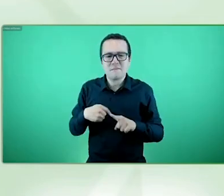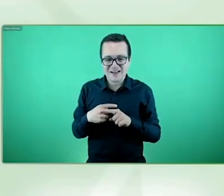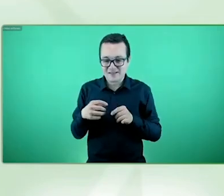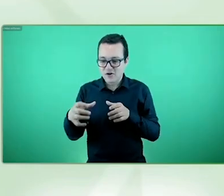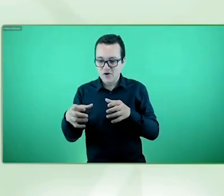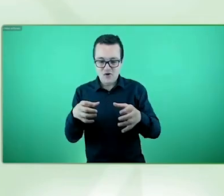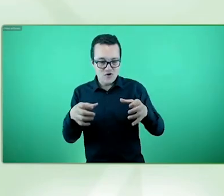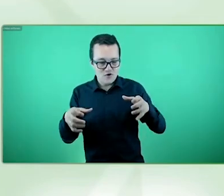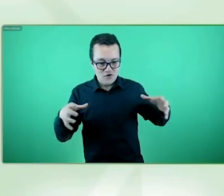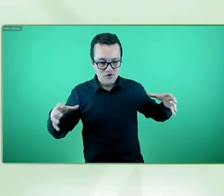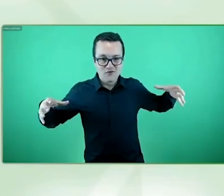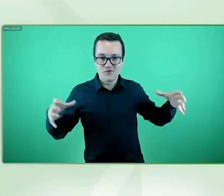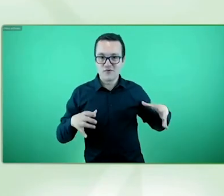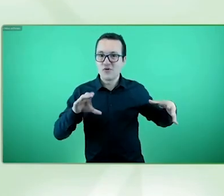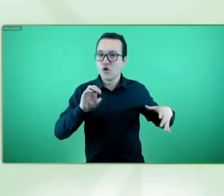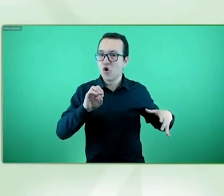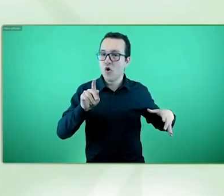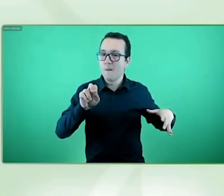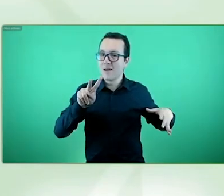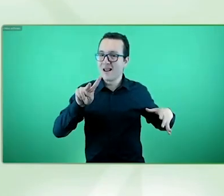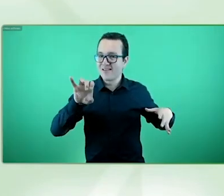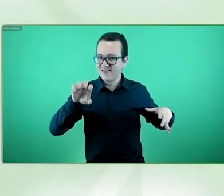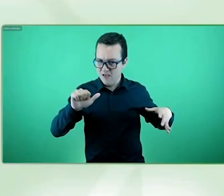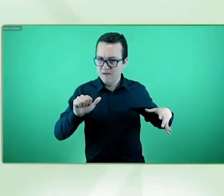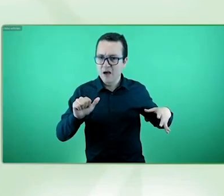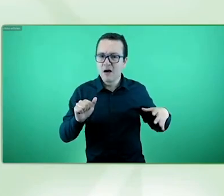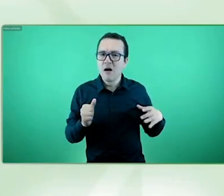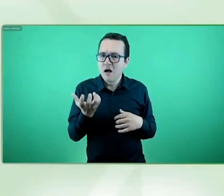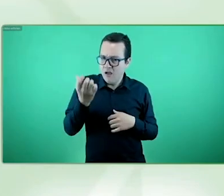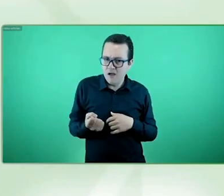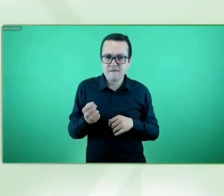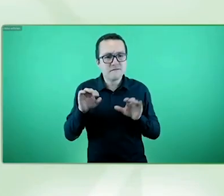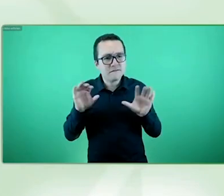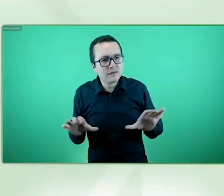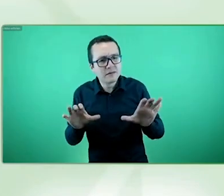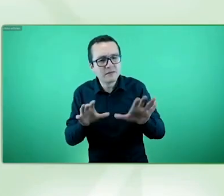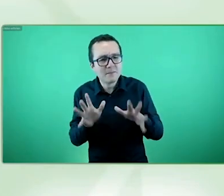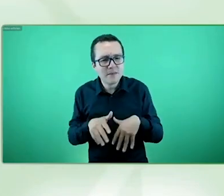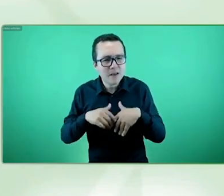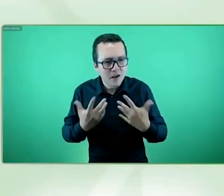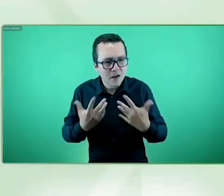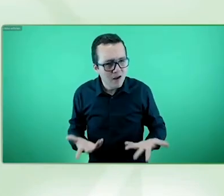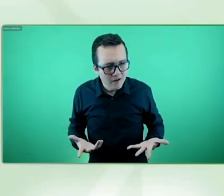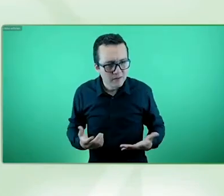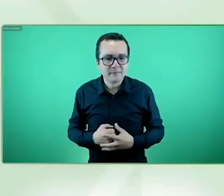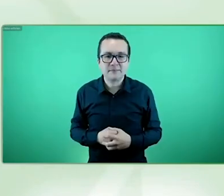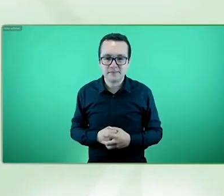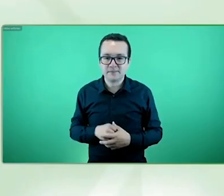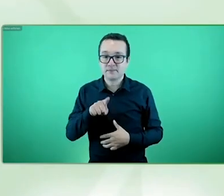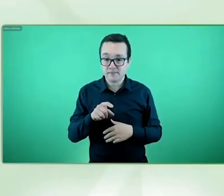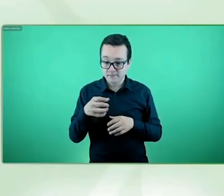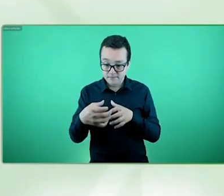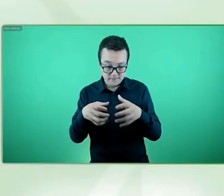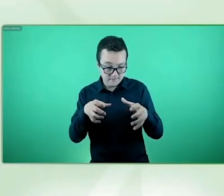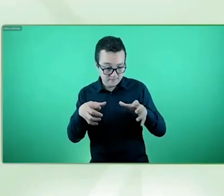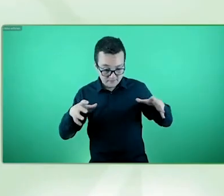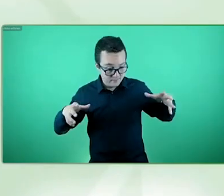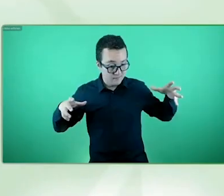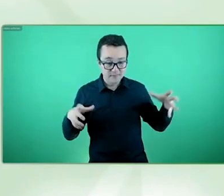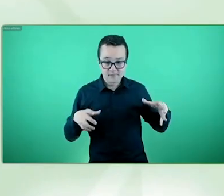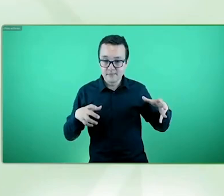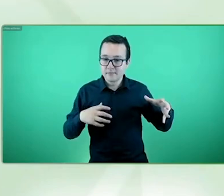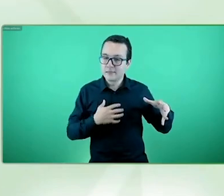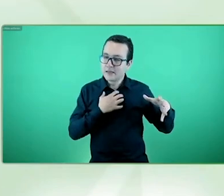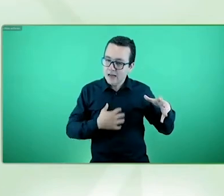producir, ¿cierto?, lo que yo les estaba mostrando, la cooperativa busca también promover la realización de ferias de